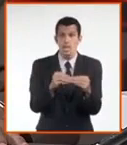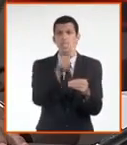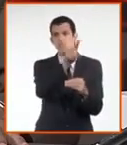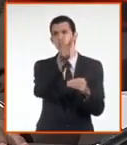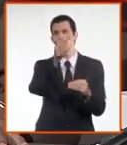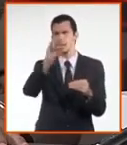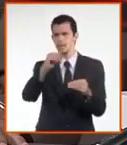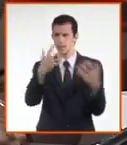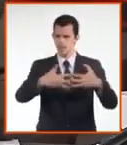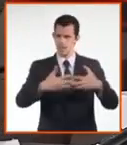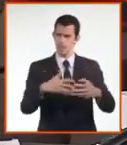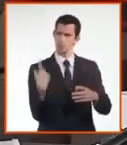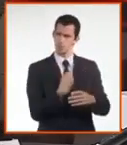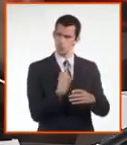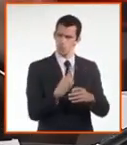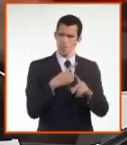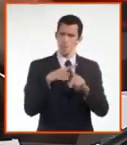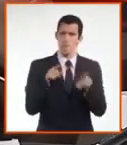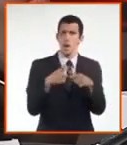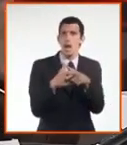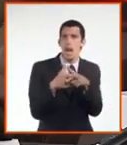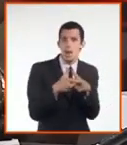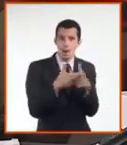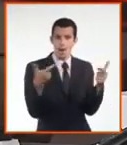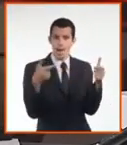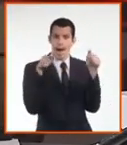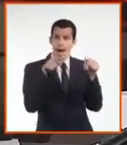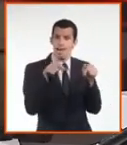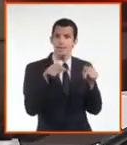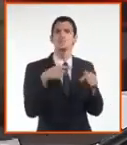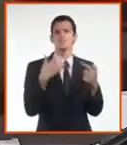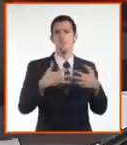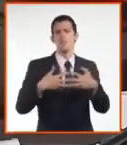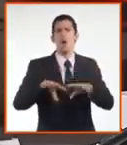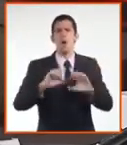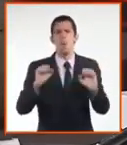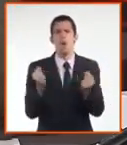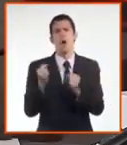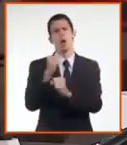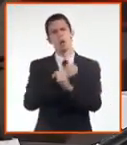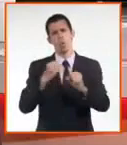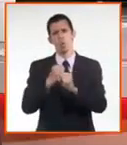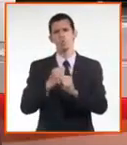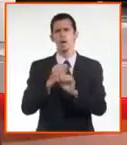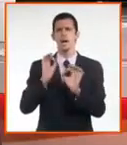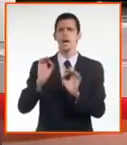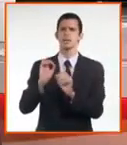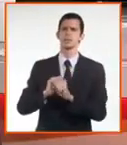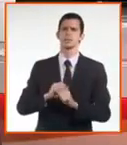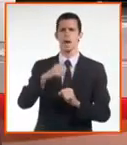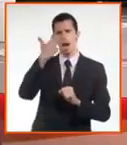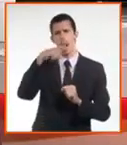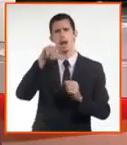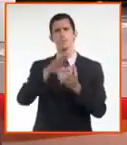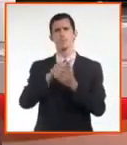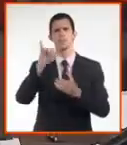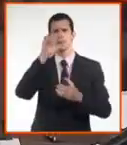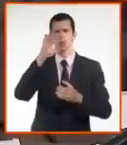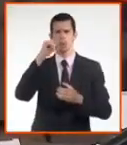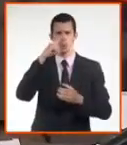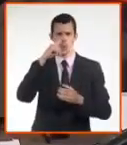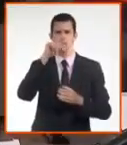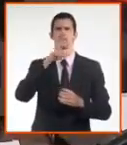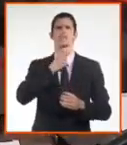también se refería ahorita a la lactosa es otra materia prima que estamos trabajando la mandamás el almidón de maíz